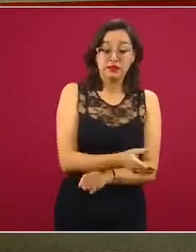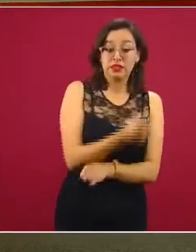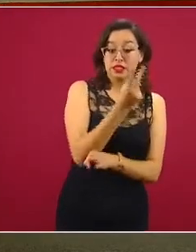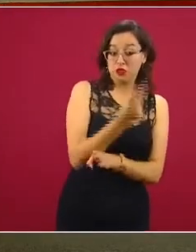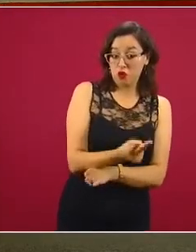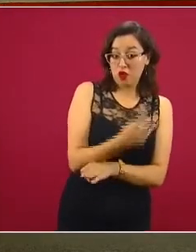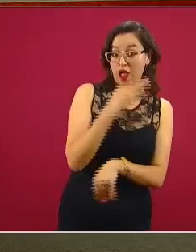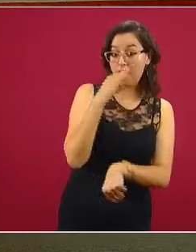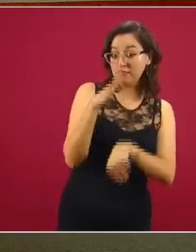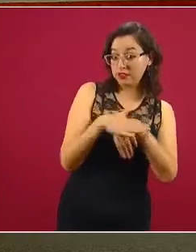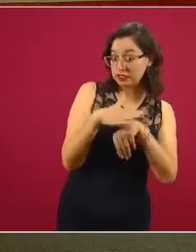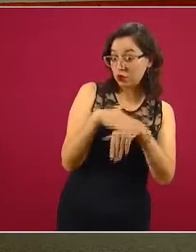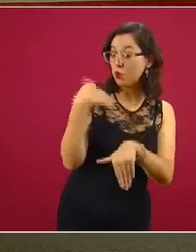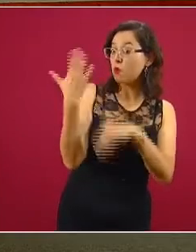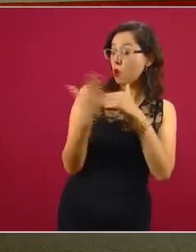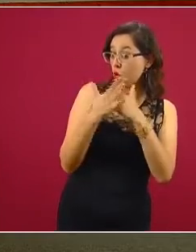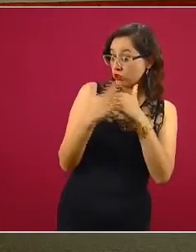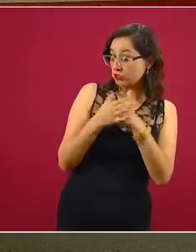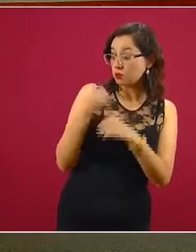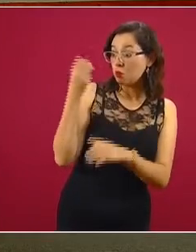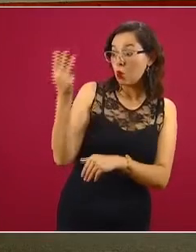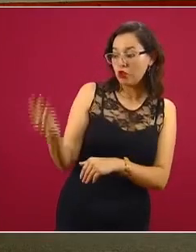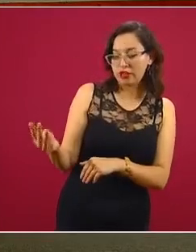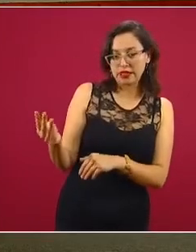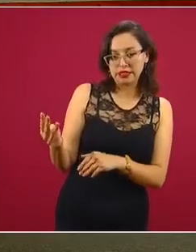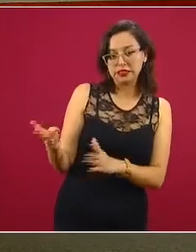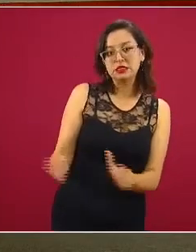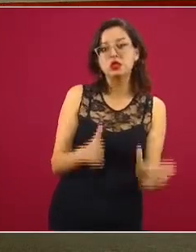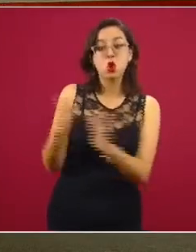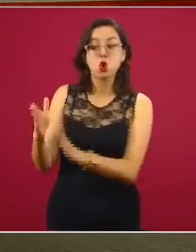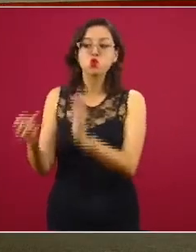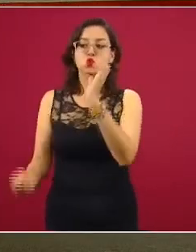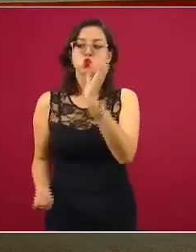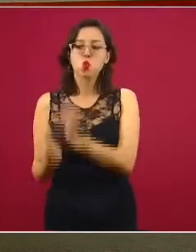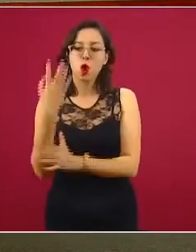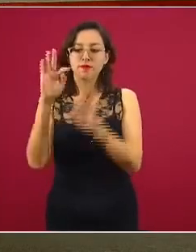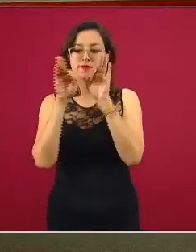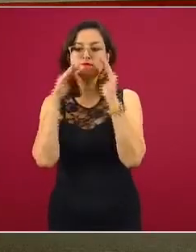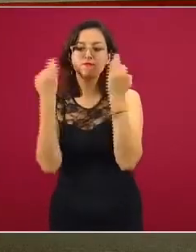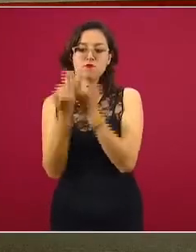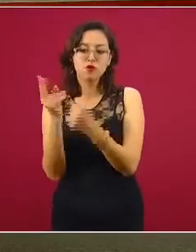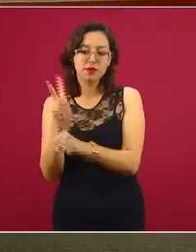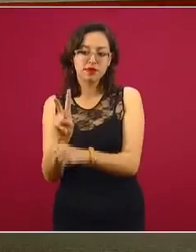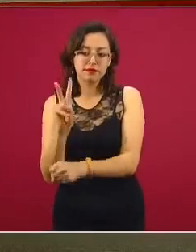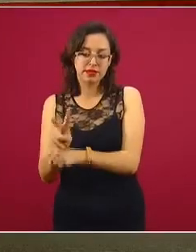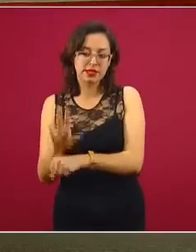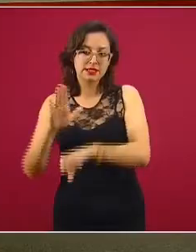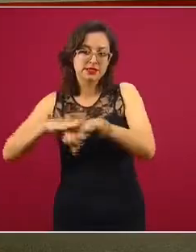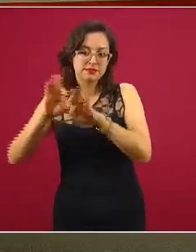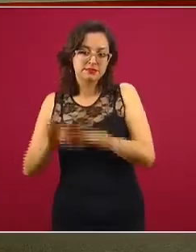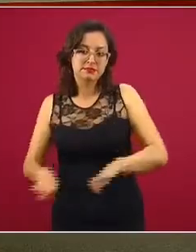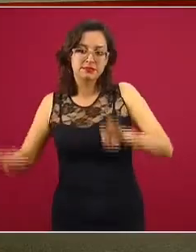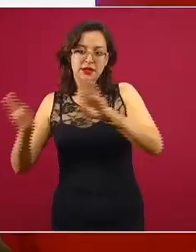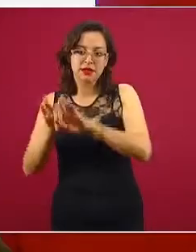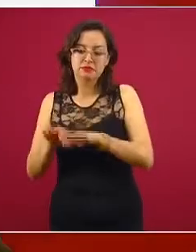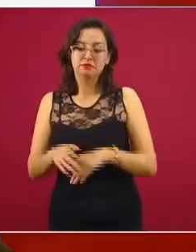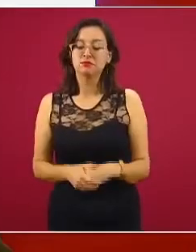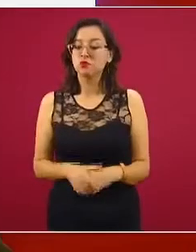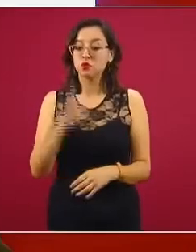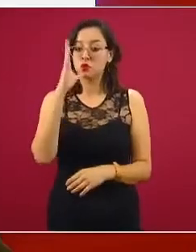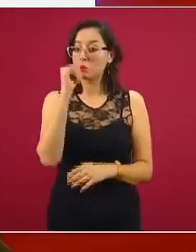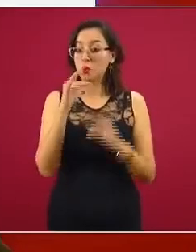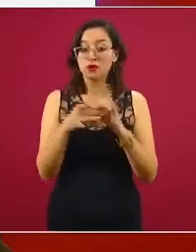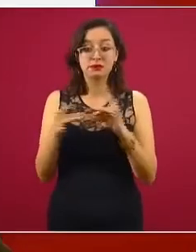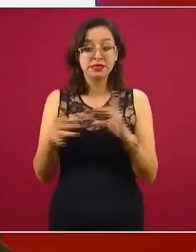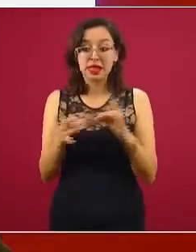anunciando que cuando viniera la fase 3, este iba a ser nuestro instrumento más importante. No me detengo ya, en primera porque